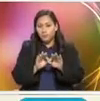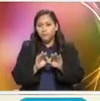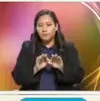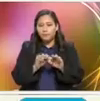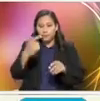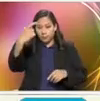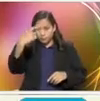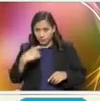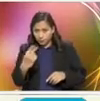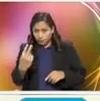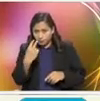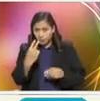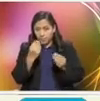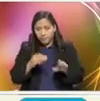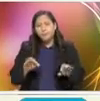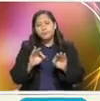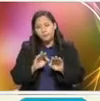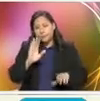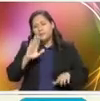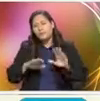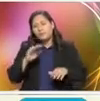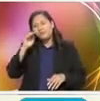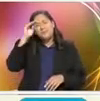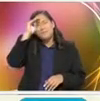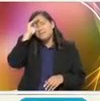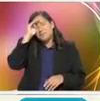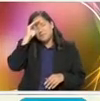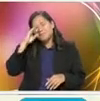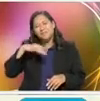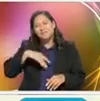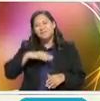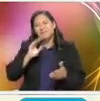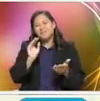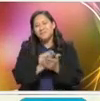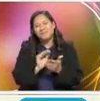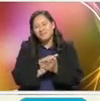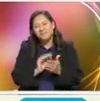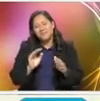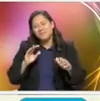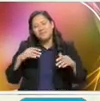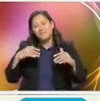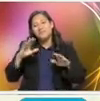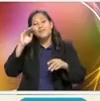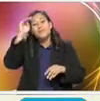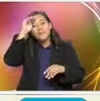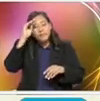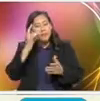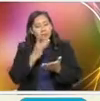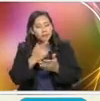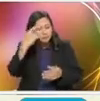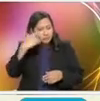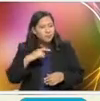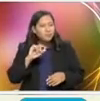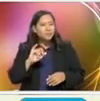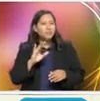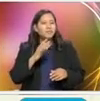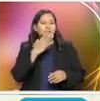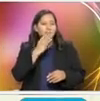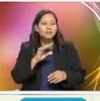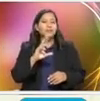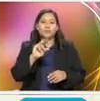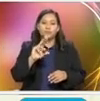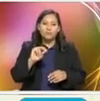tema importantísimo. A veces lo dejamos un poquito de lado porque pensamos que es algo meramente estético y superficial, Sí. Pero no.